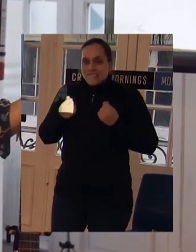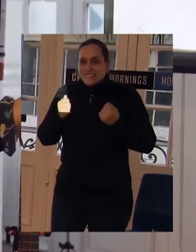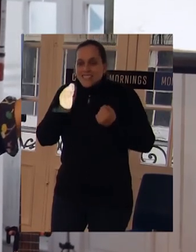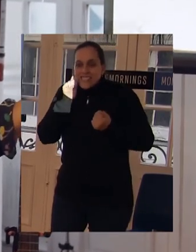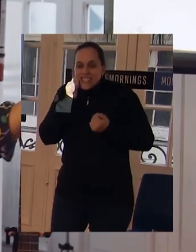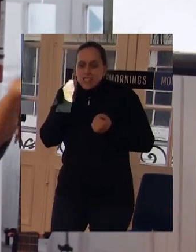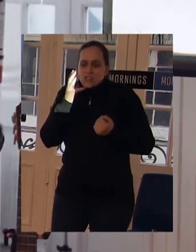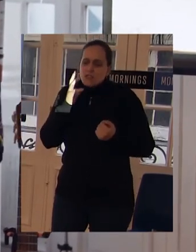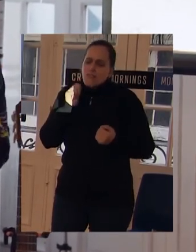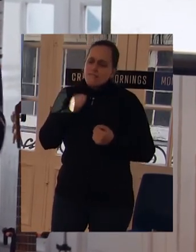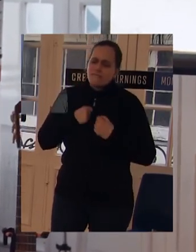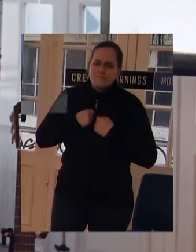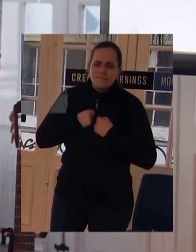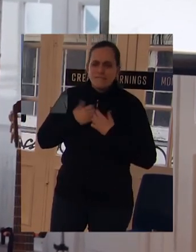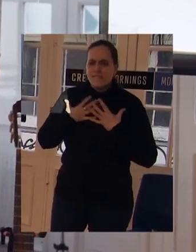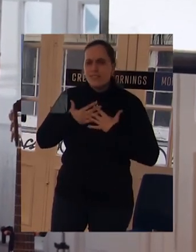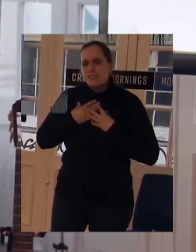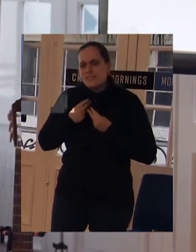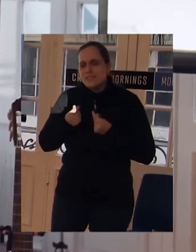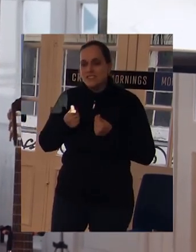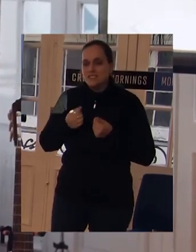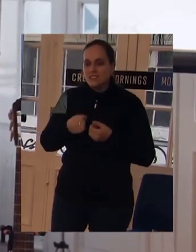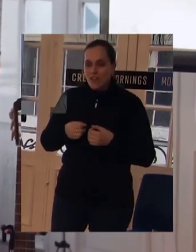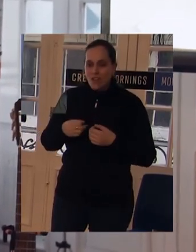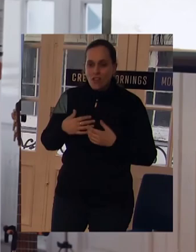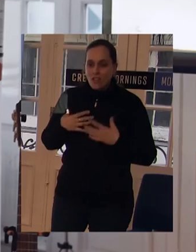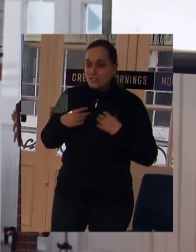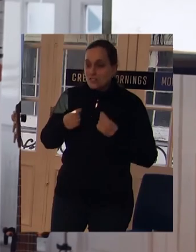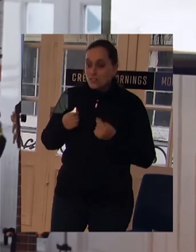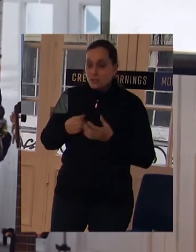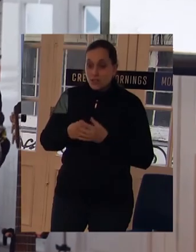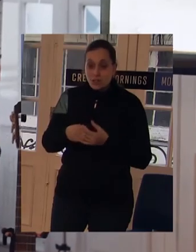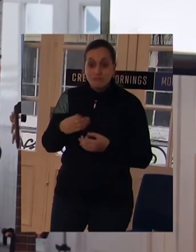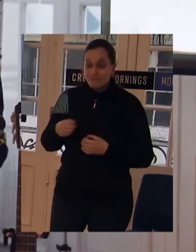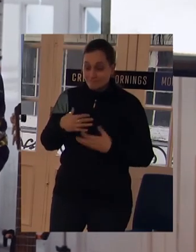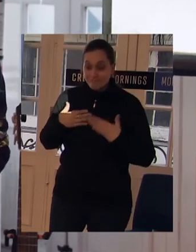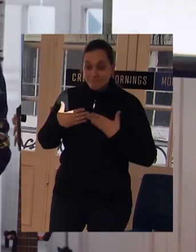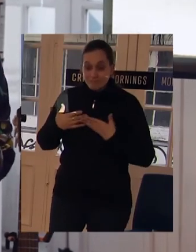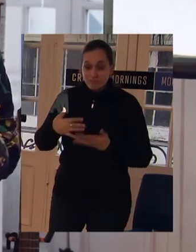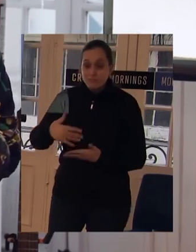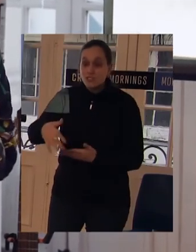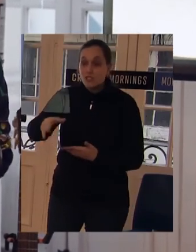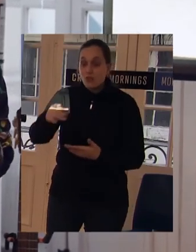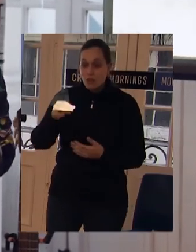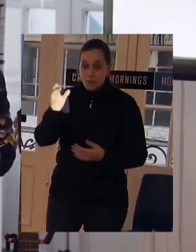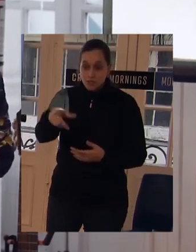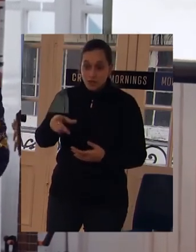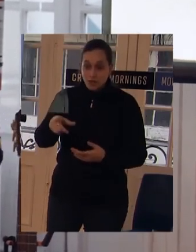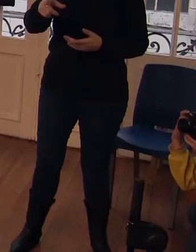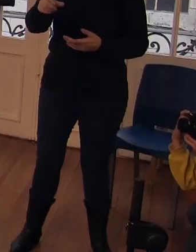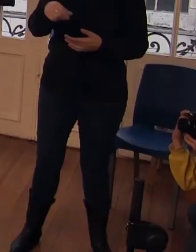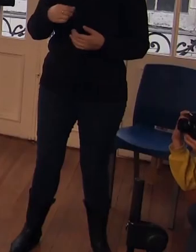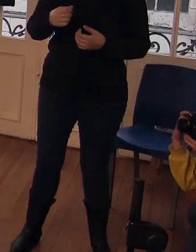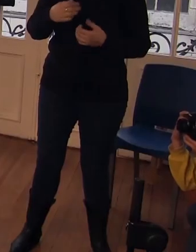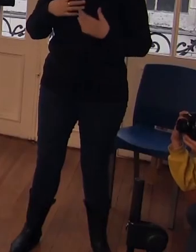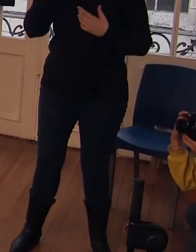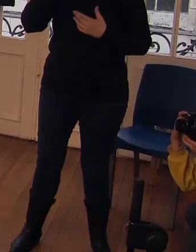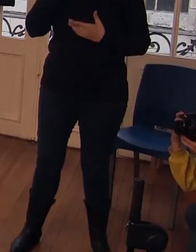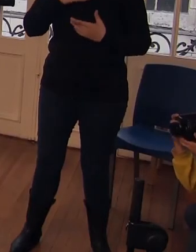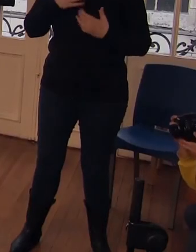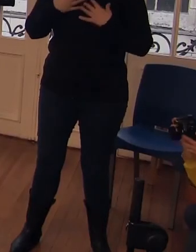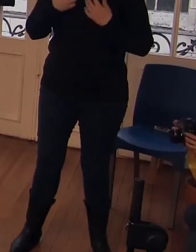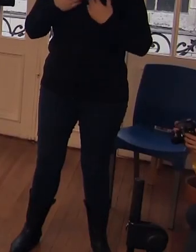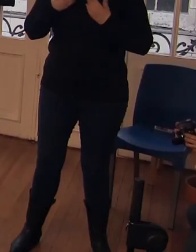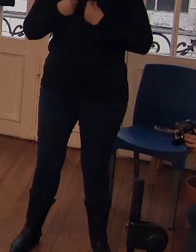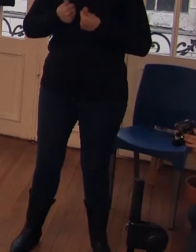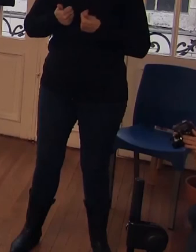ves esto y ves que tu mensaje llegó al otro y se exponenció y no tenías ni idea, te sentís